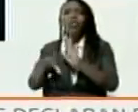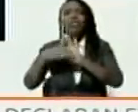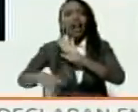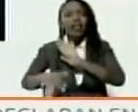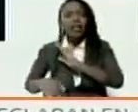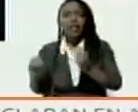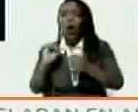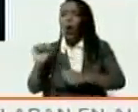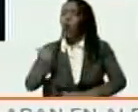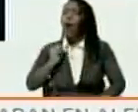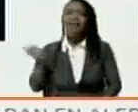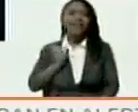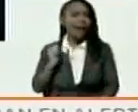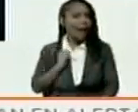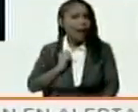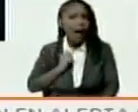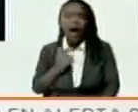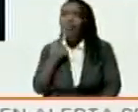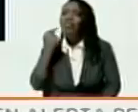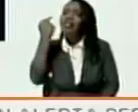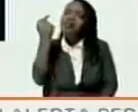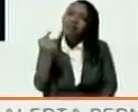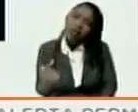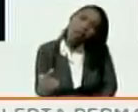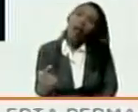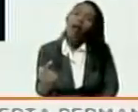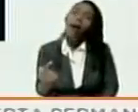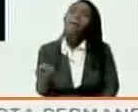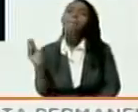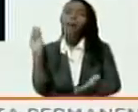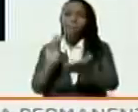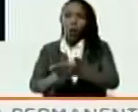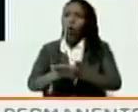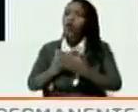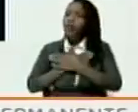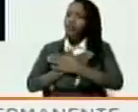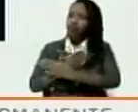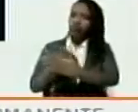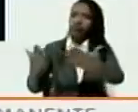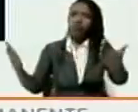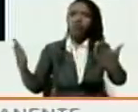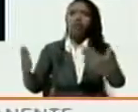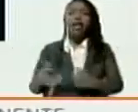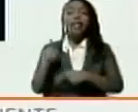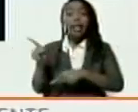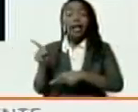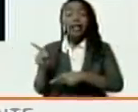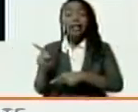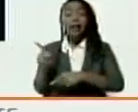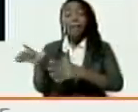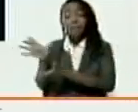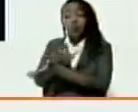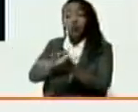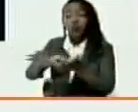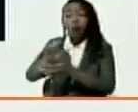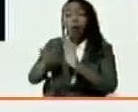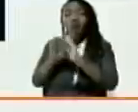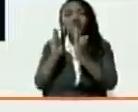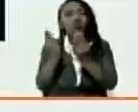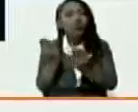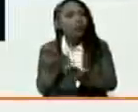sea, a decir, me pongo al servicio de esta causa